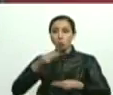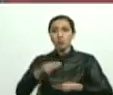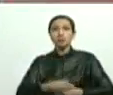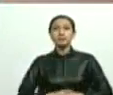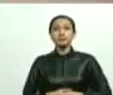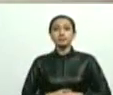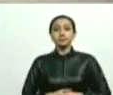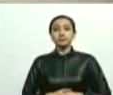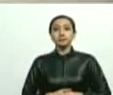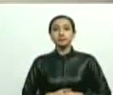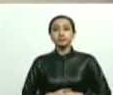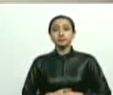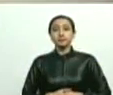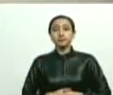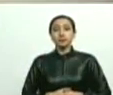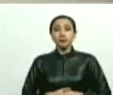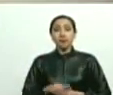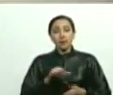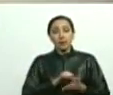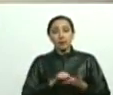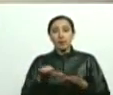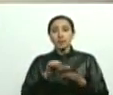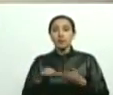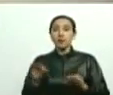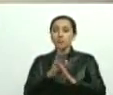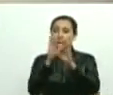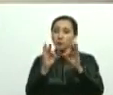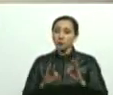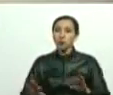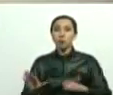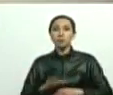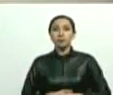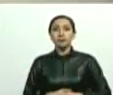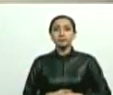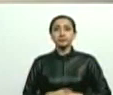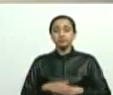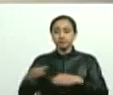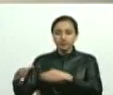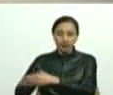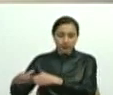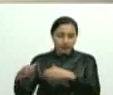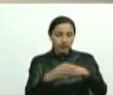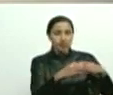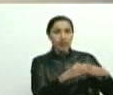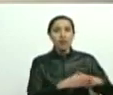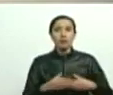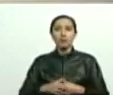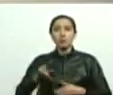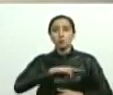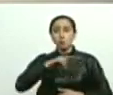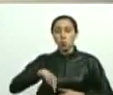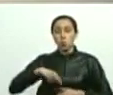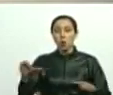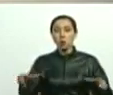heridas insalvables en las bases de nuestro partido, de